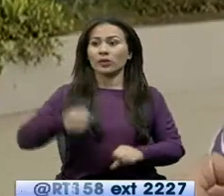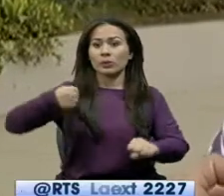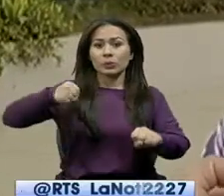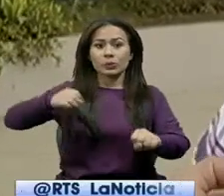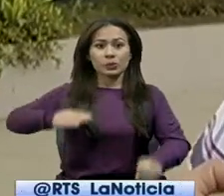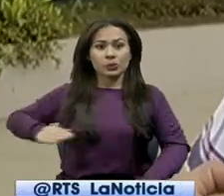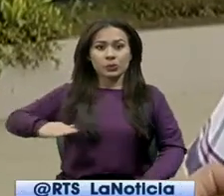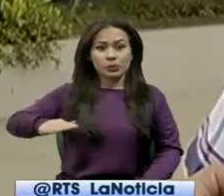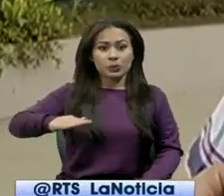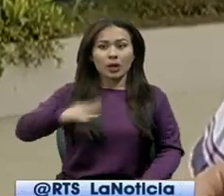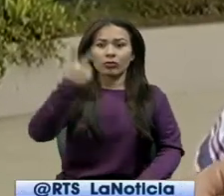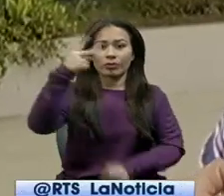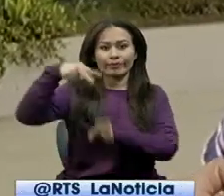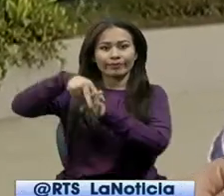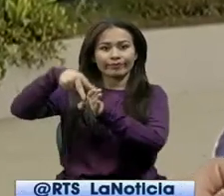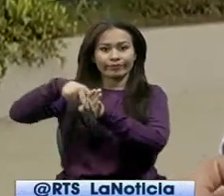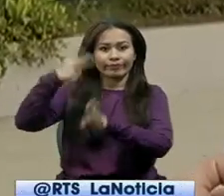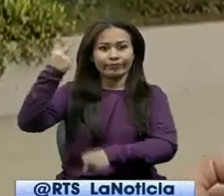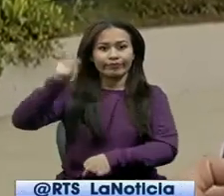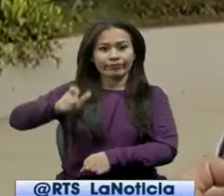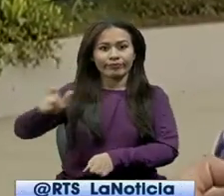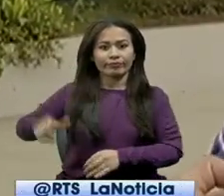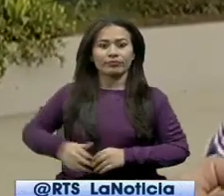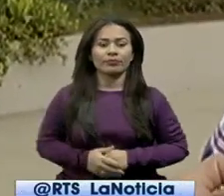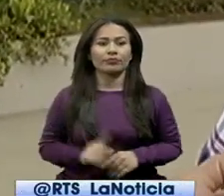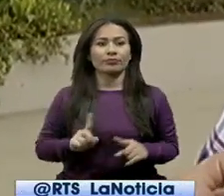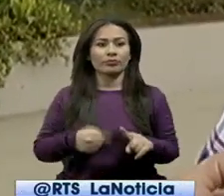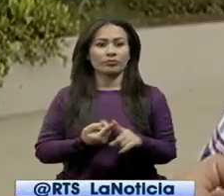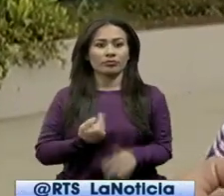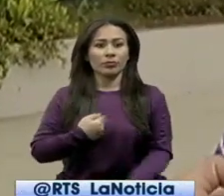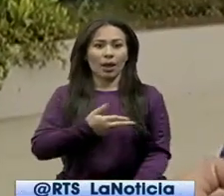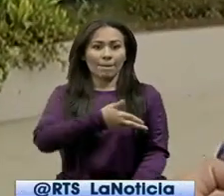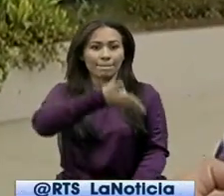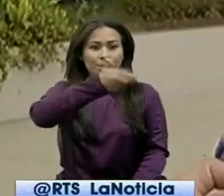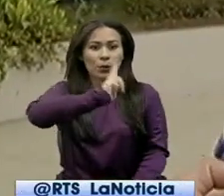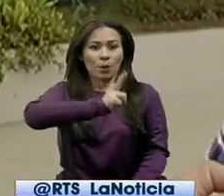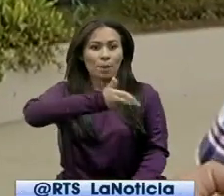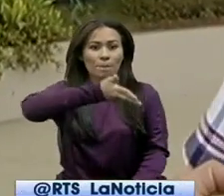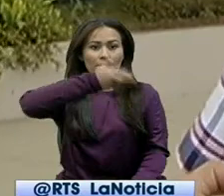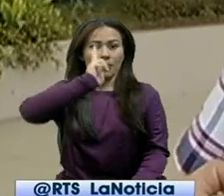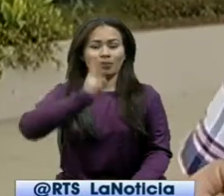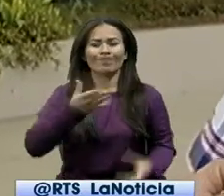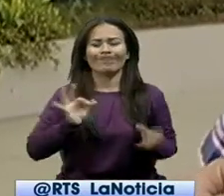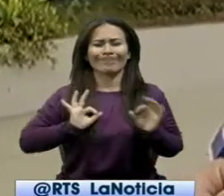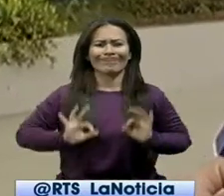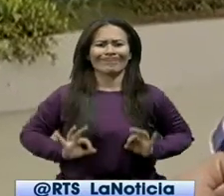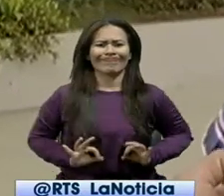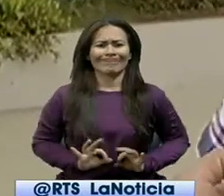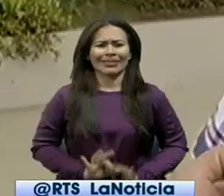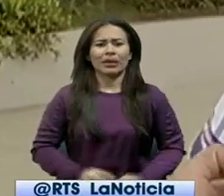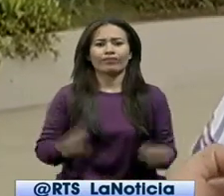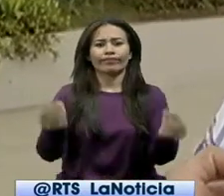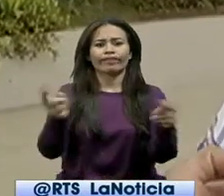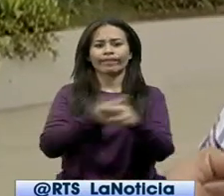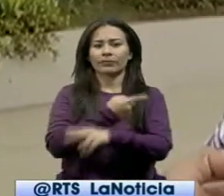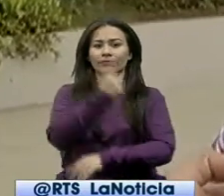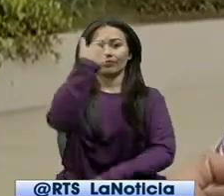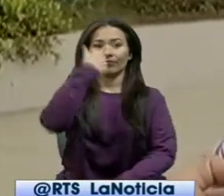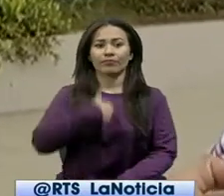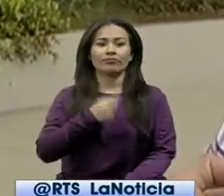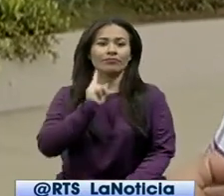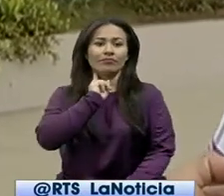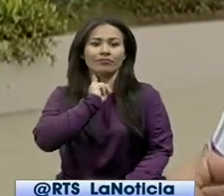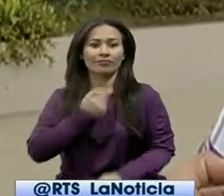a bordo de dos individuos, quienes le realizan varios disparos, en donde lamentablemente uno de estos